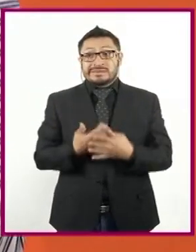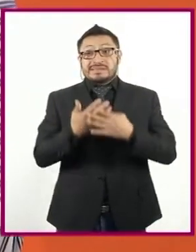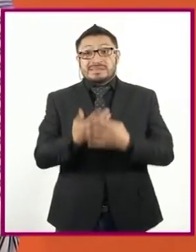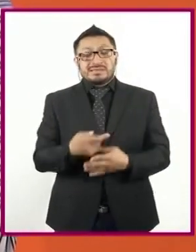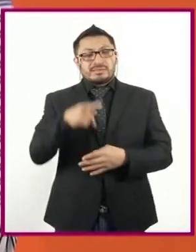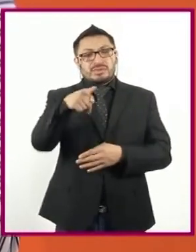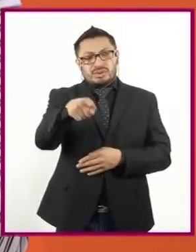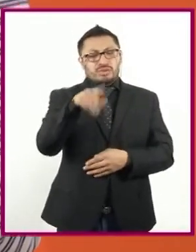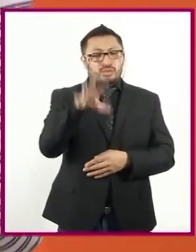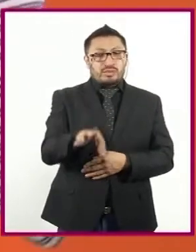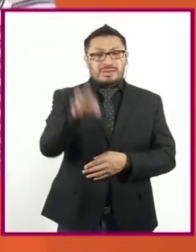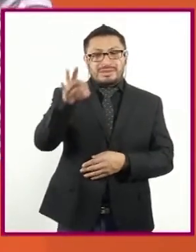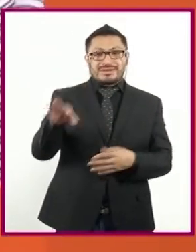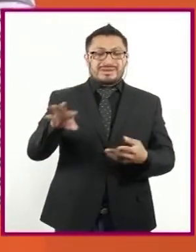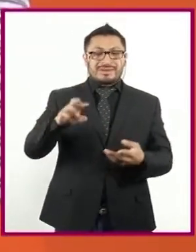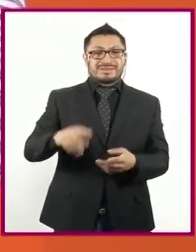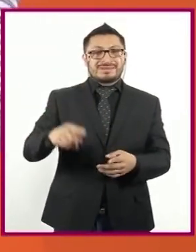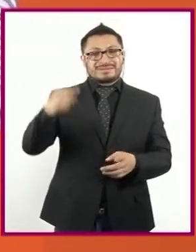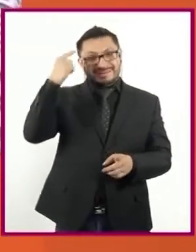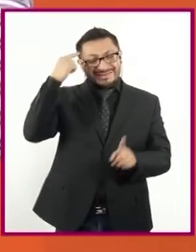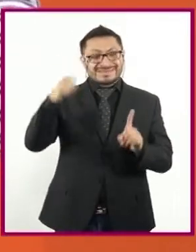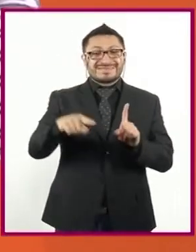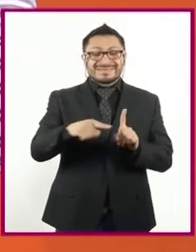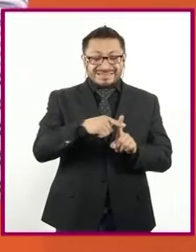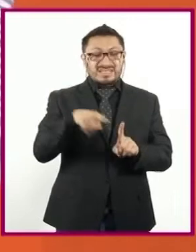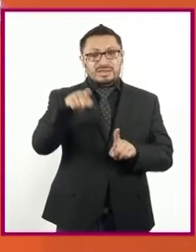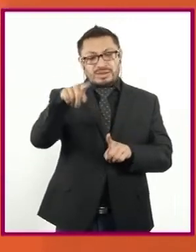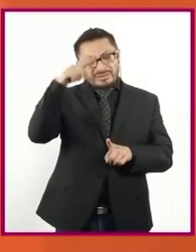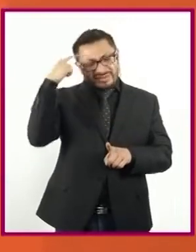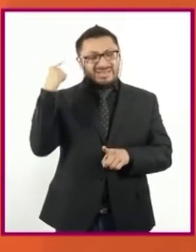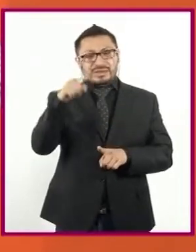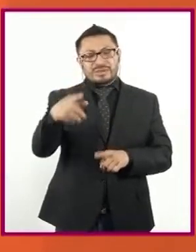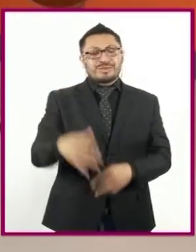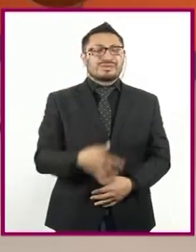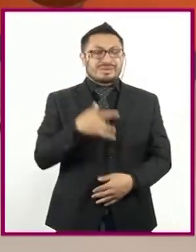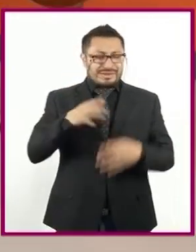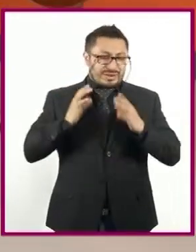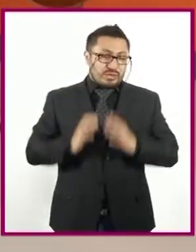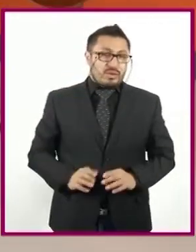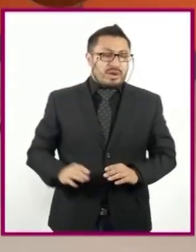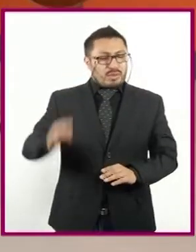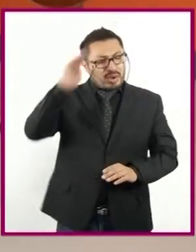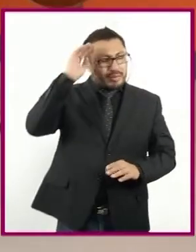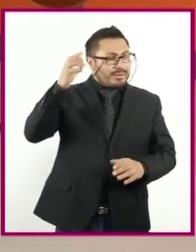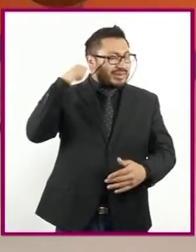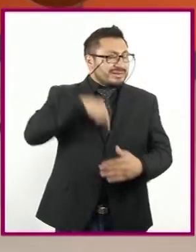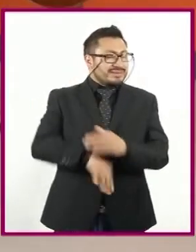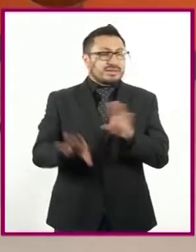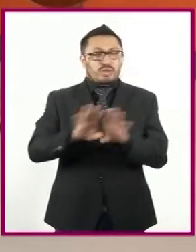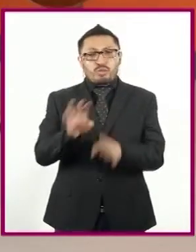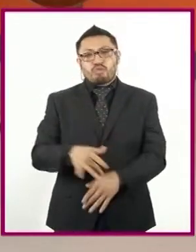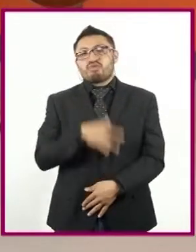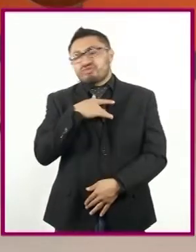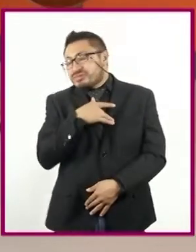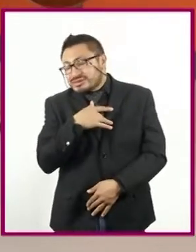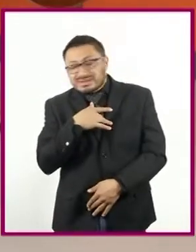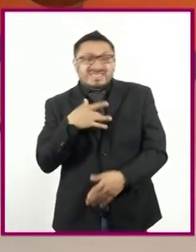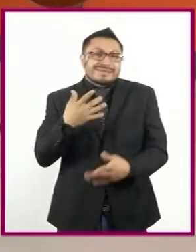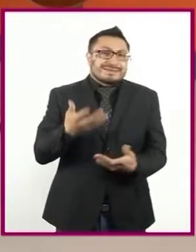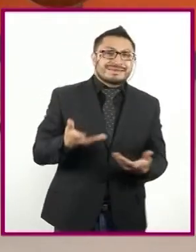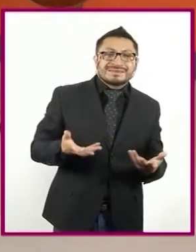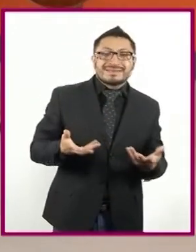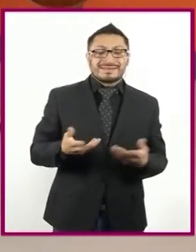escoges una constructiva, ahí es más fácil porque tienes que escuchar al cuerpo, tienes que ir siguiendo estos instintos que el